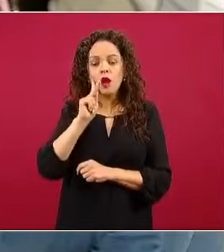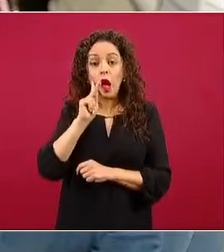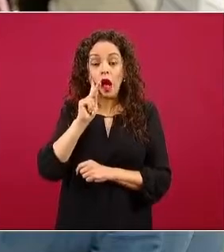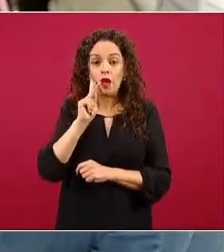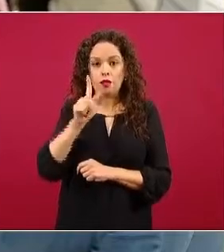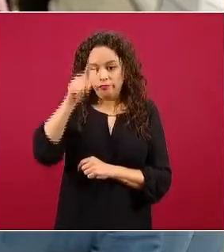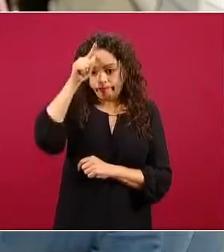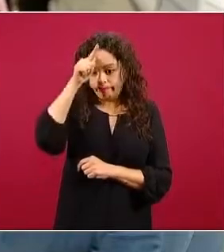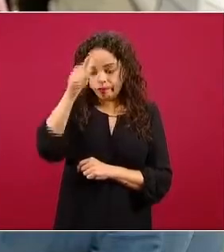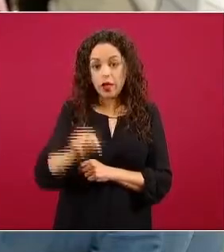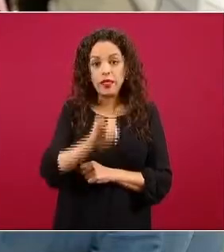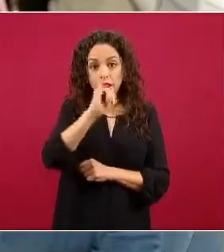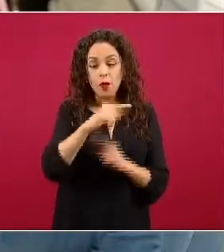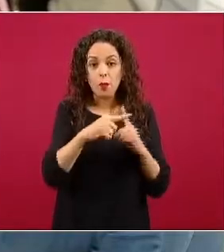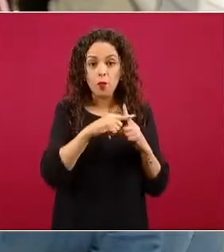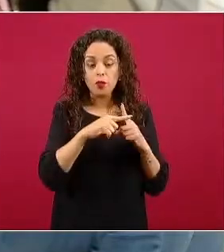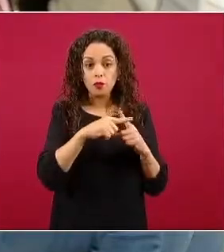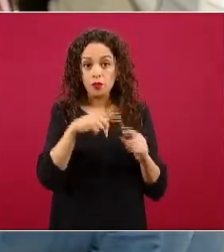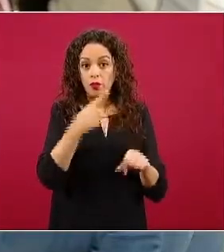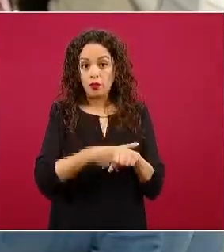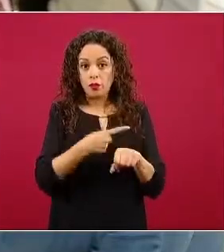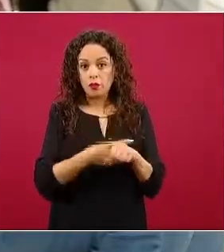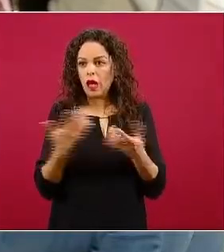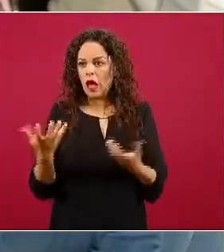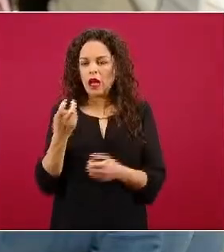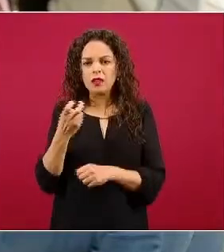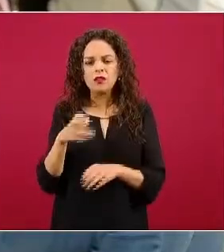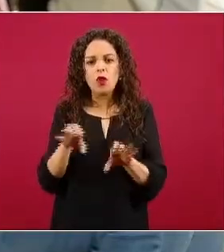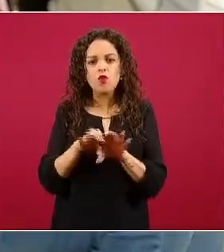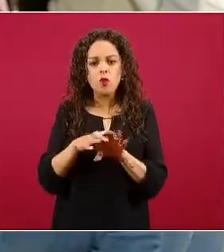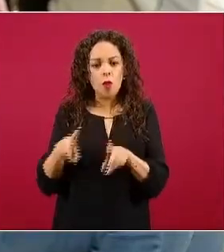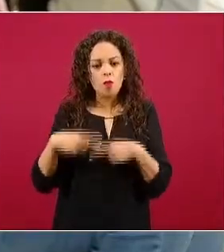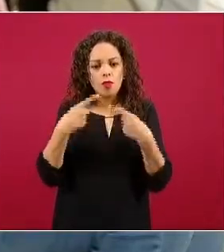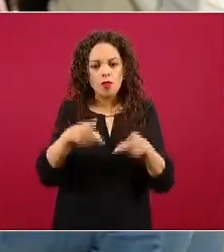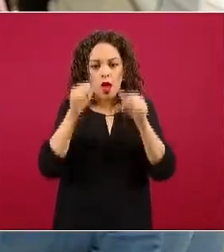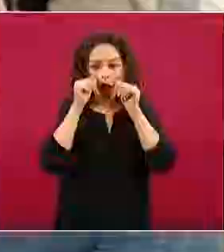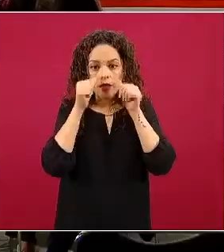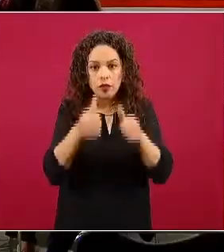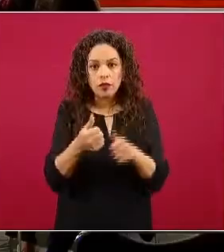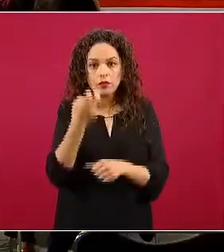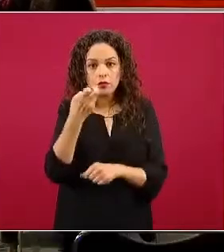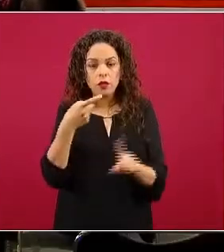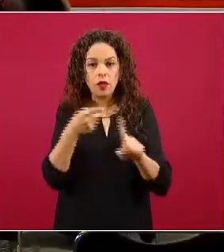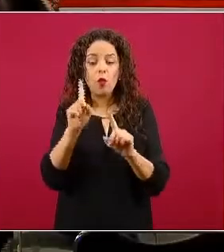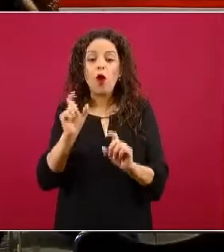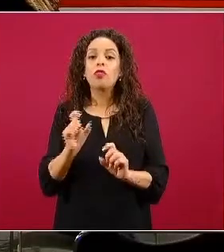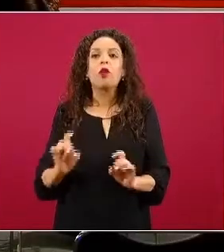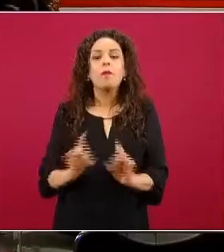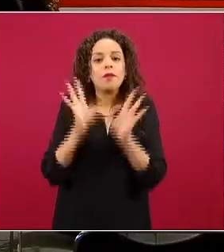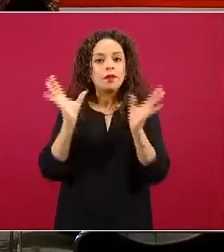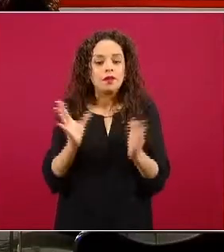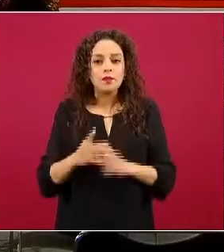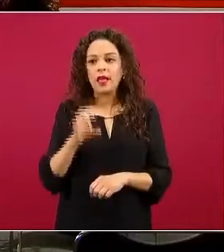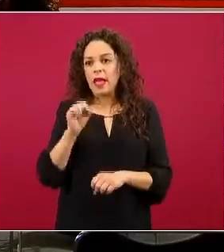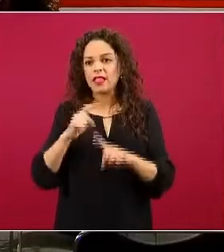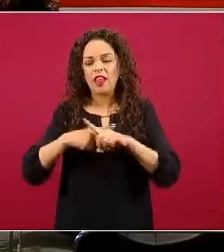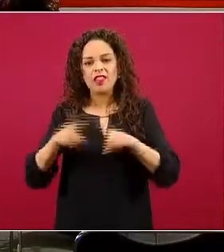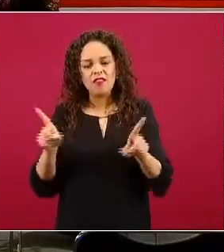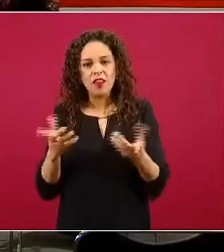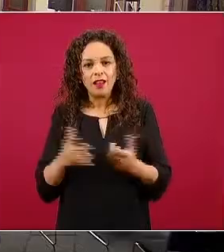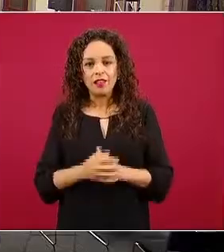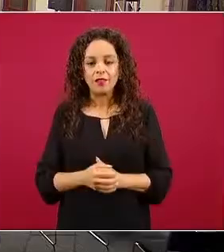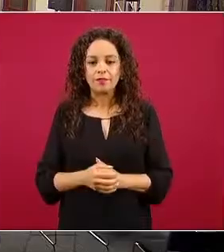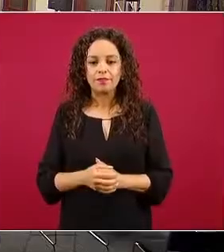Entonces, ¿cómo funciona esta atención primaria en esos casos? Claro, con mucho gusto, Daniela. En